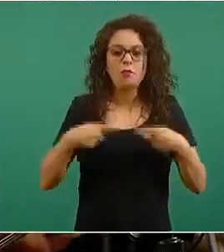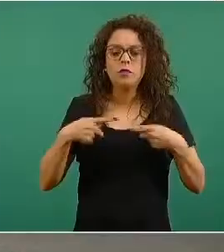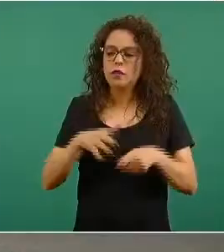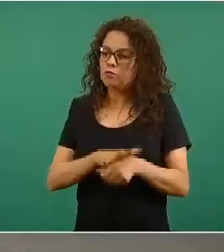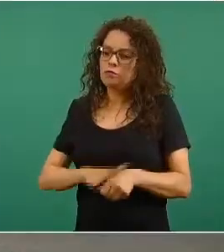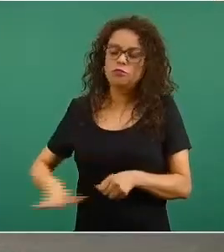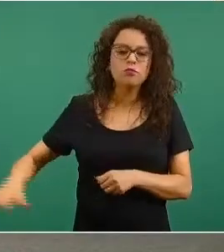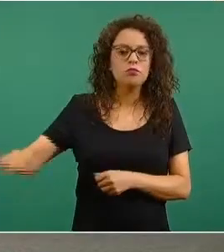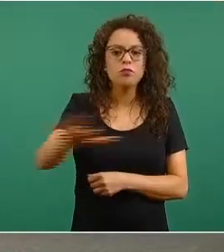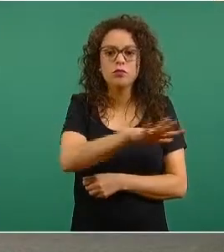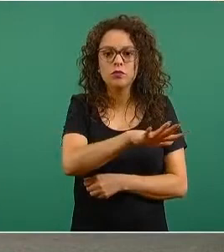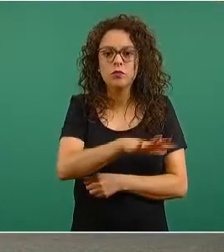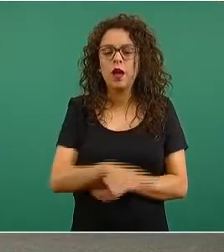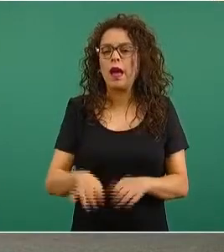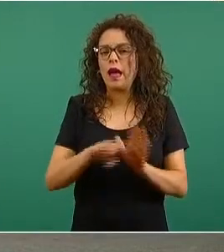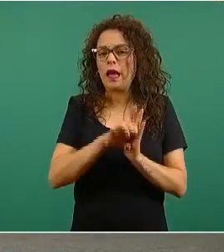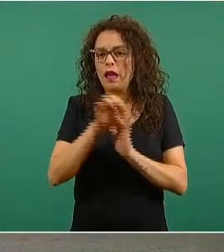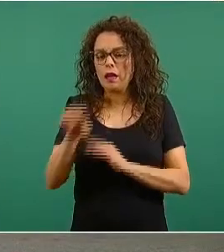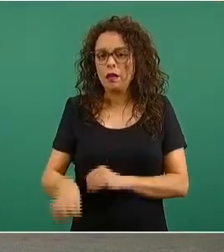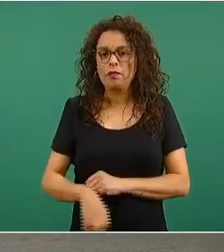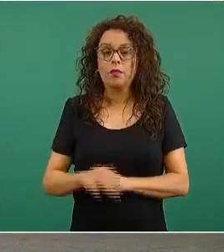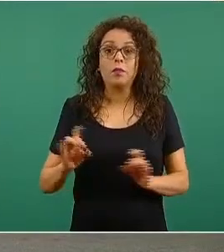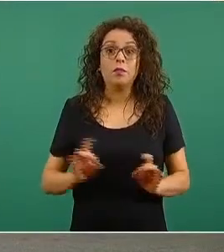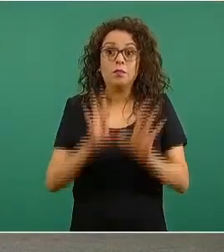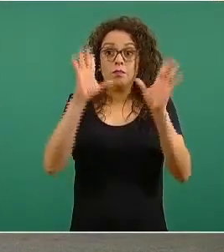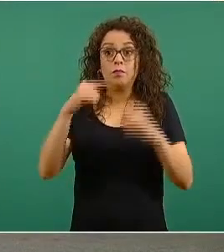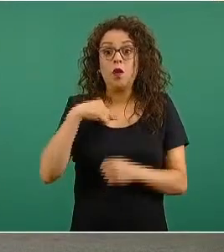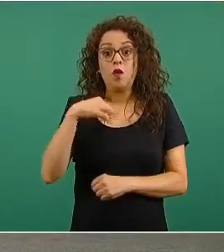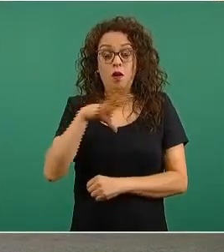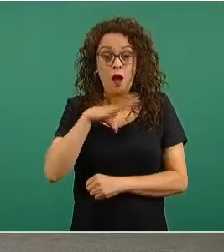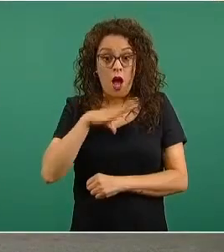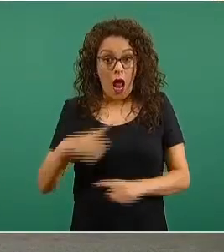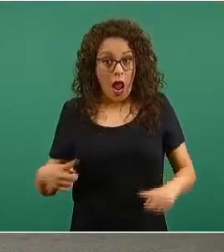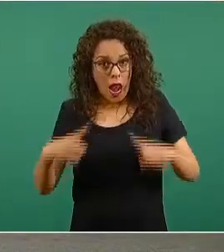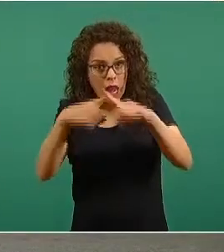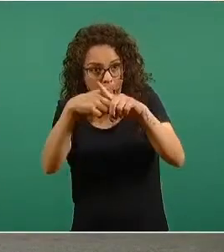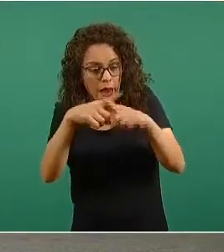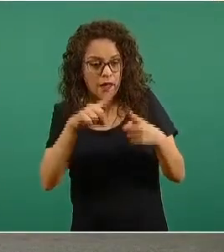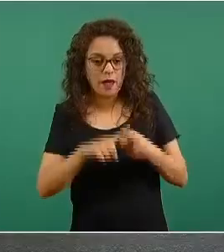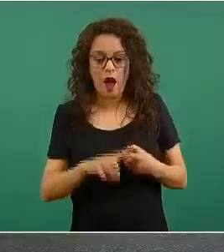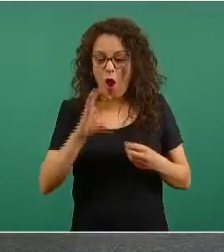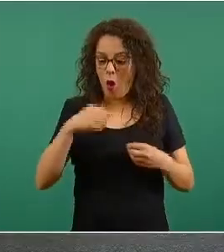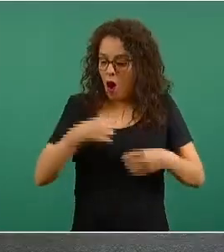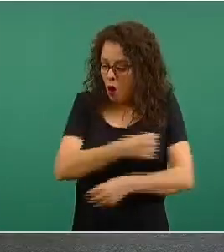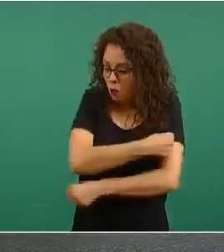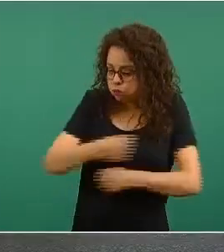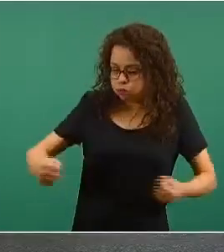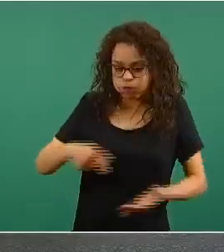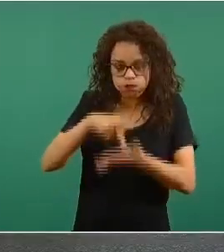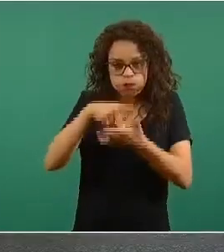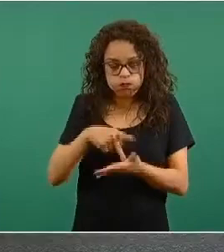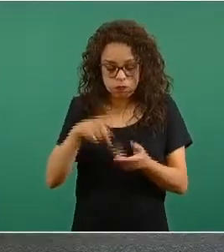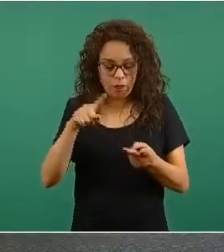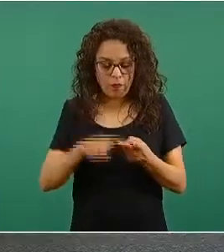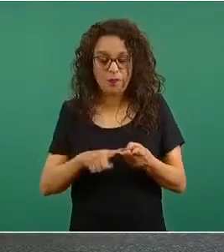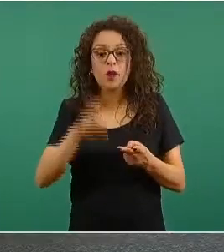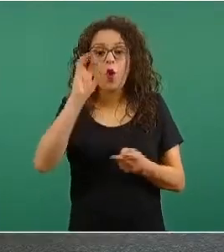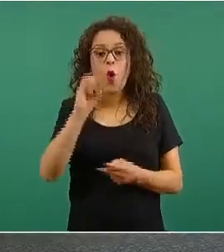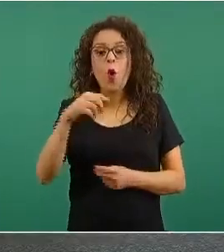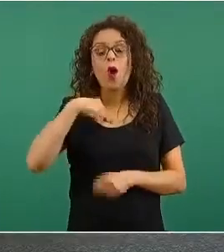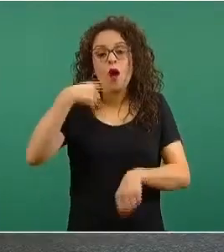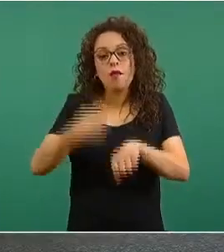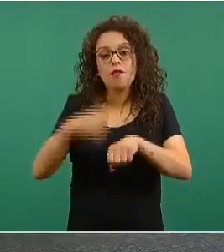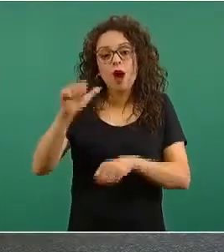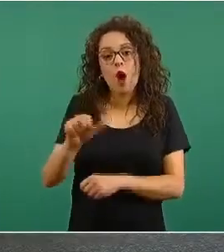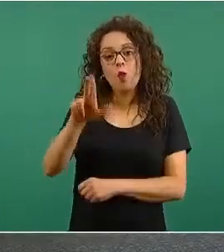puntuales como si tengo alergia, si tengo obesidad, si tengo autismo, si es un niño Down, etcétera?